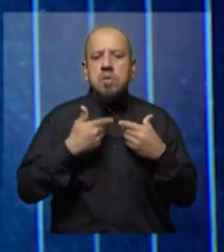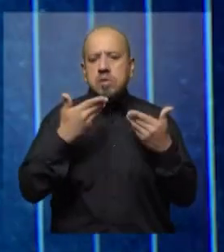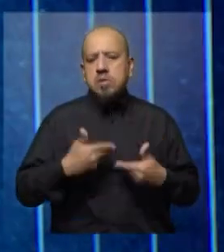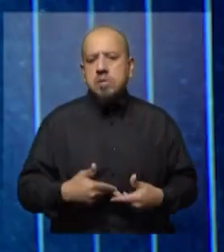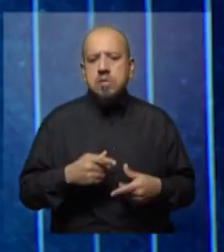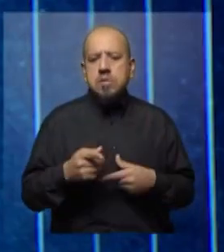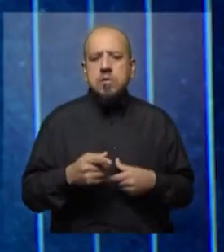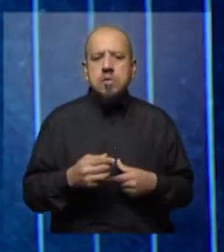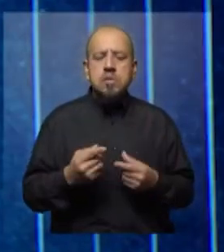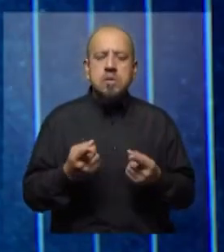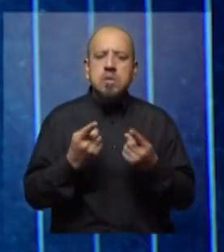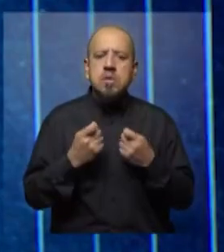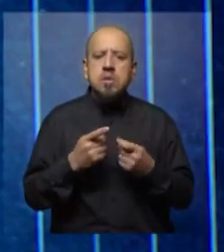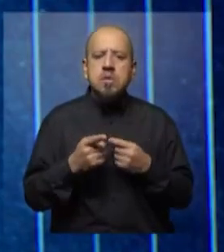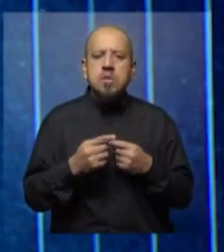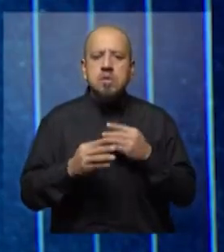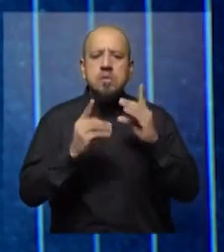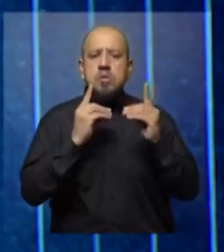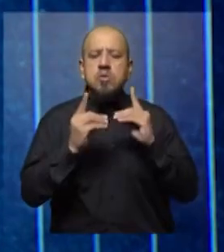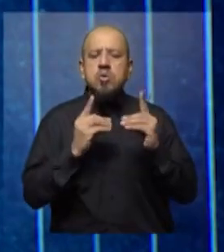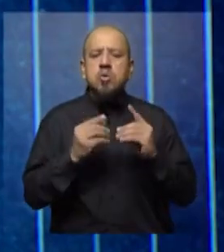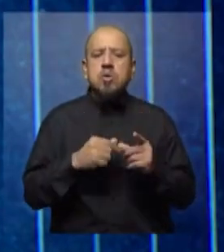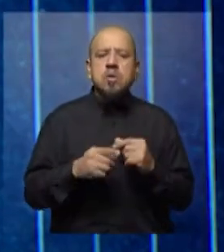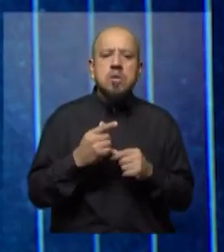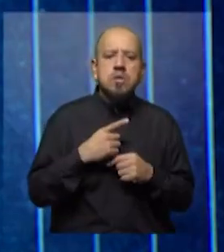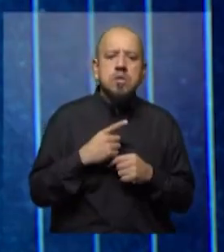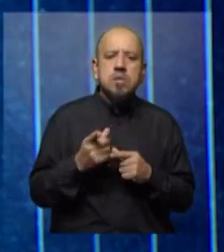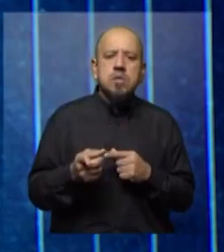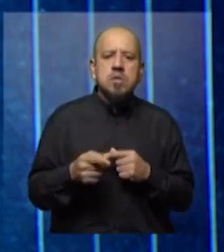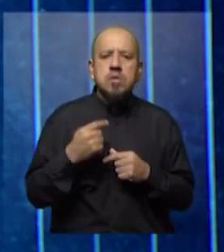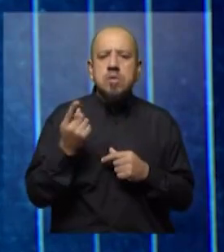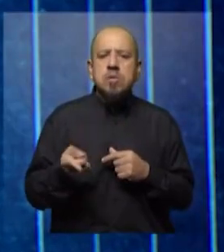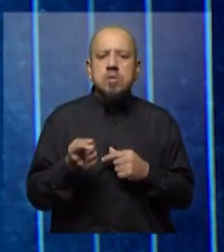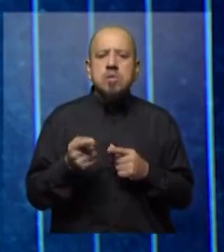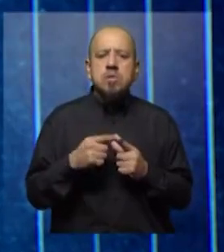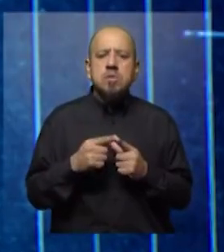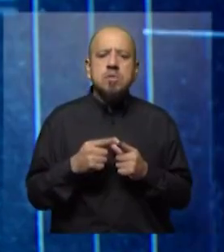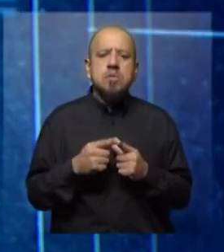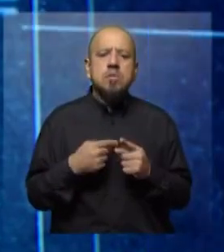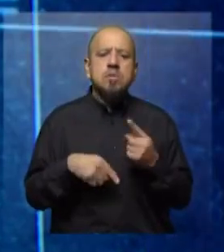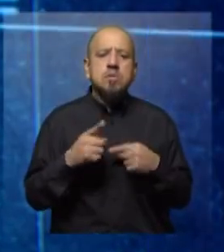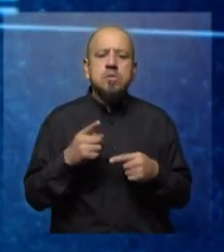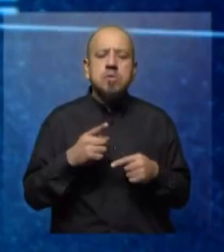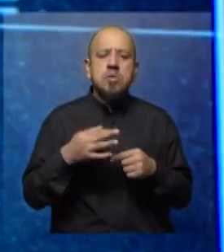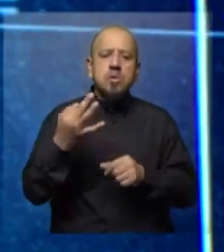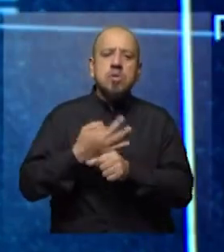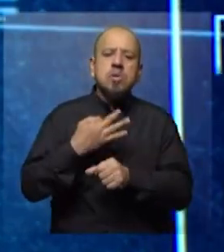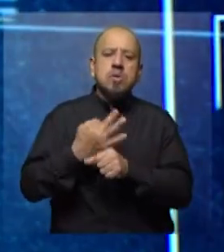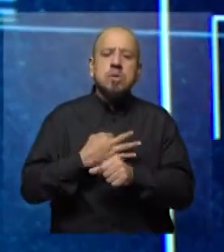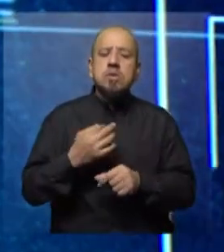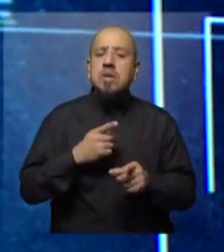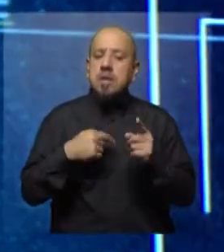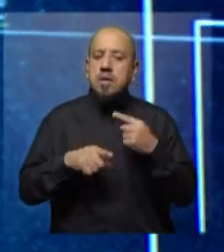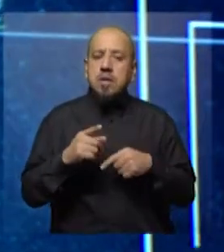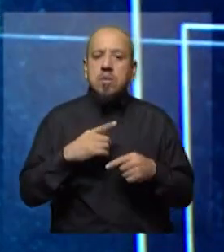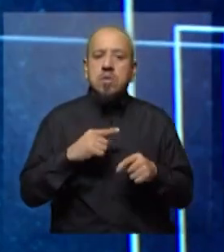con la necesidad de dialogar de ser tolerante con el otro y entonces lo que él nos enseña tiene